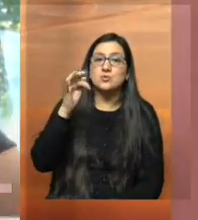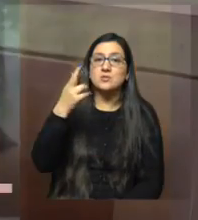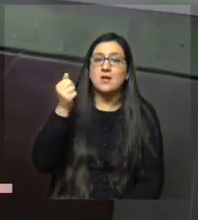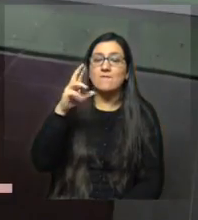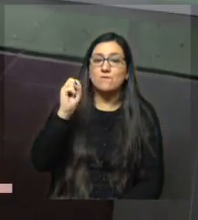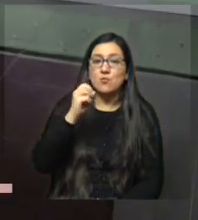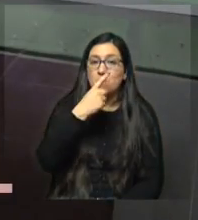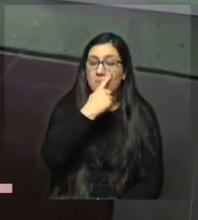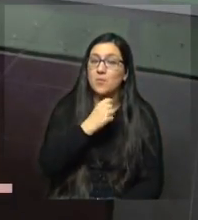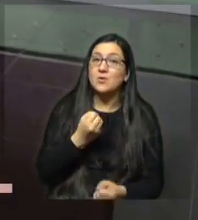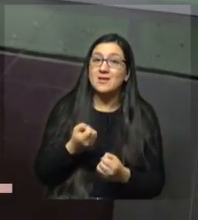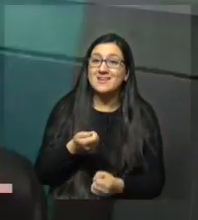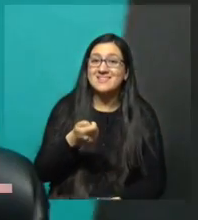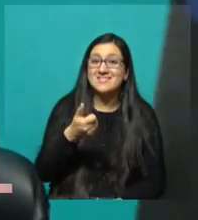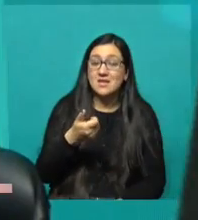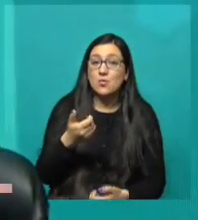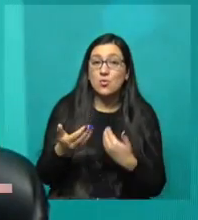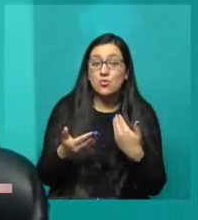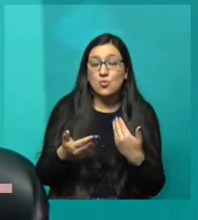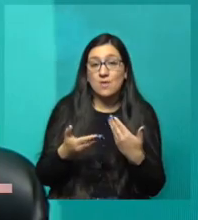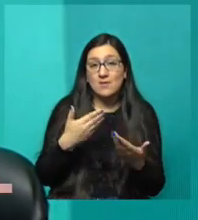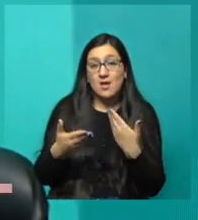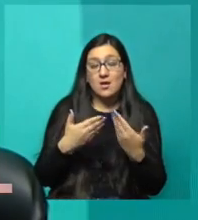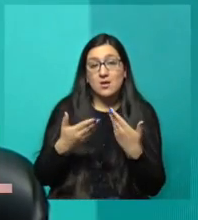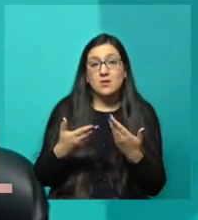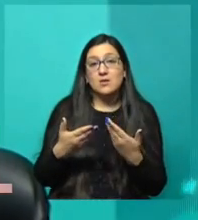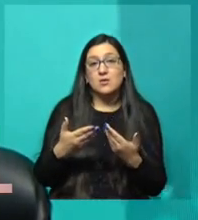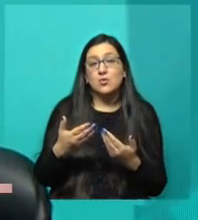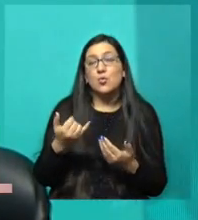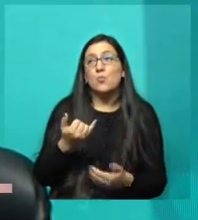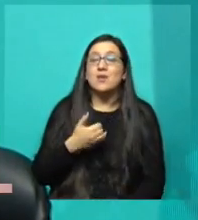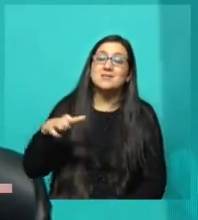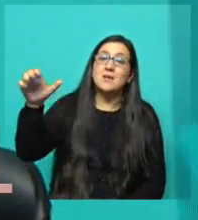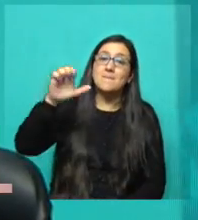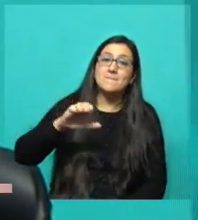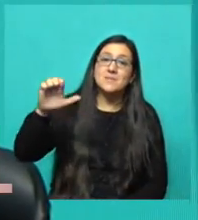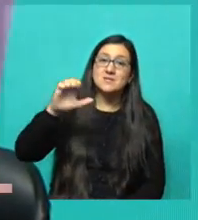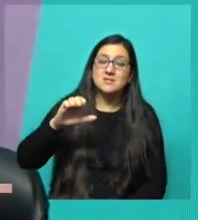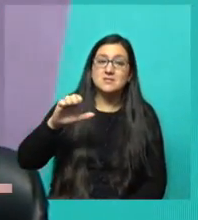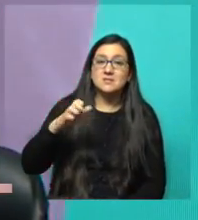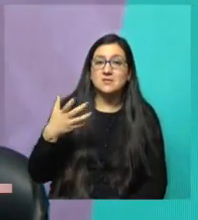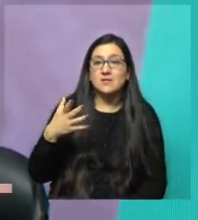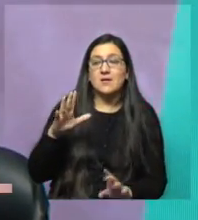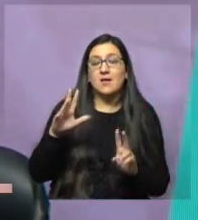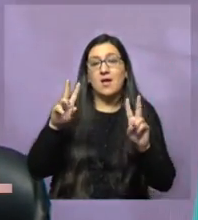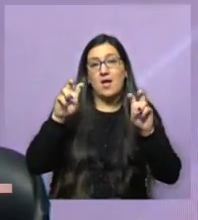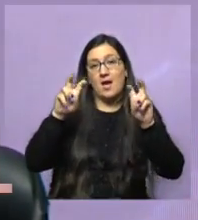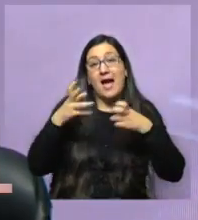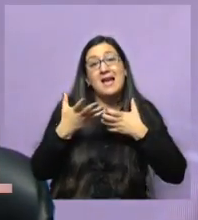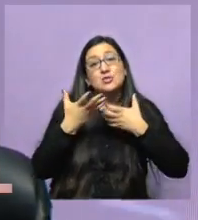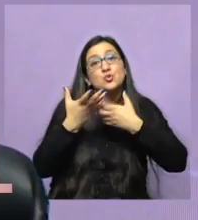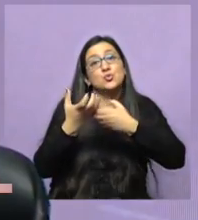porque recién, cuando en tu primera intervención, hablabas de cómo estas empresas multinacionales ayudan, creo que lo de ayuda fue entre comillas,